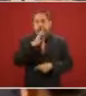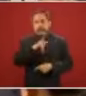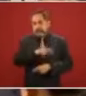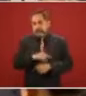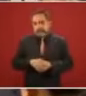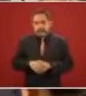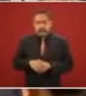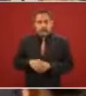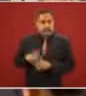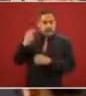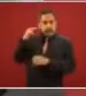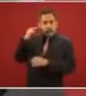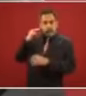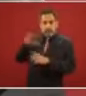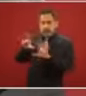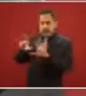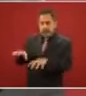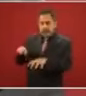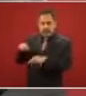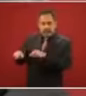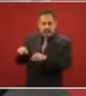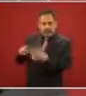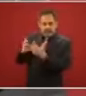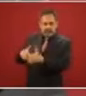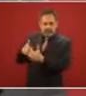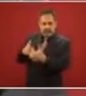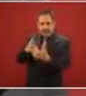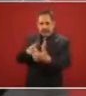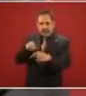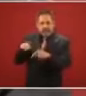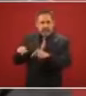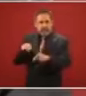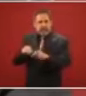Esas plantas ya